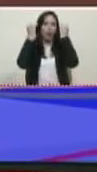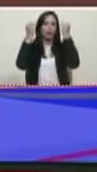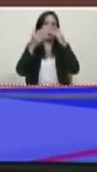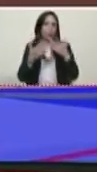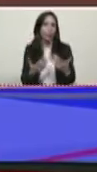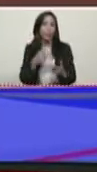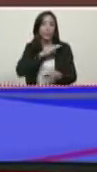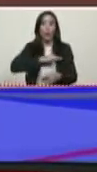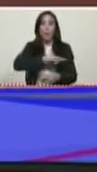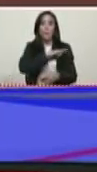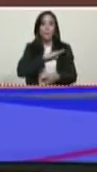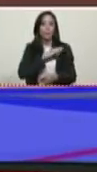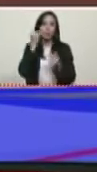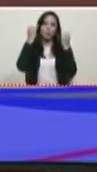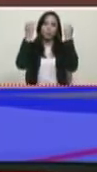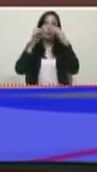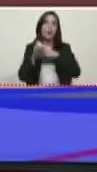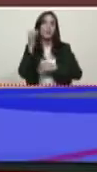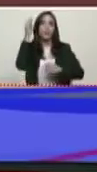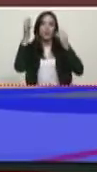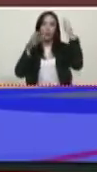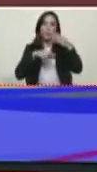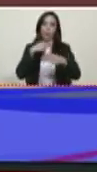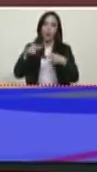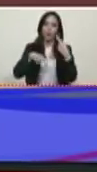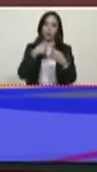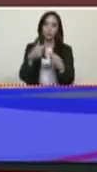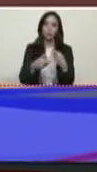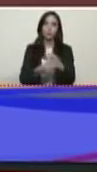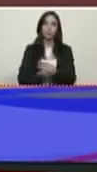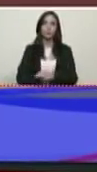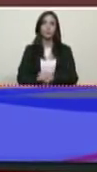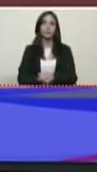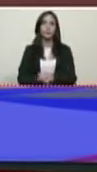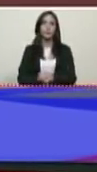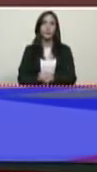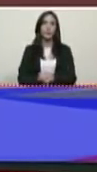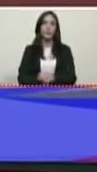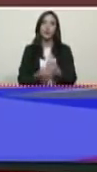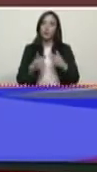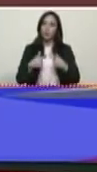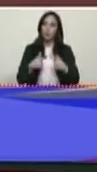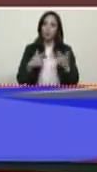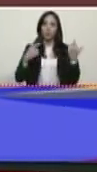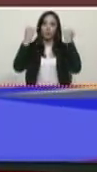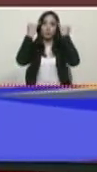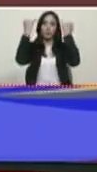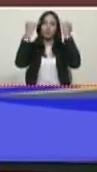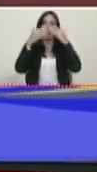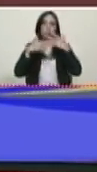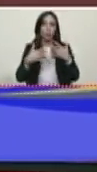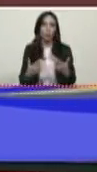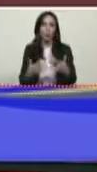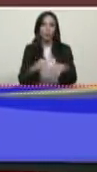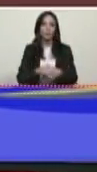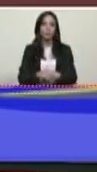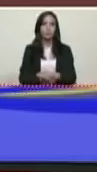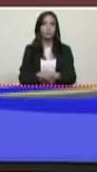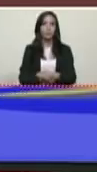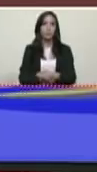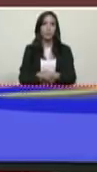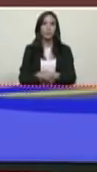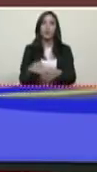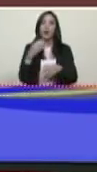de la revolución bolivariana y así voy a crear con el conjunto